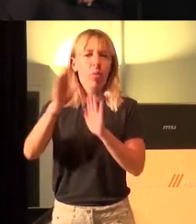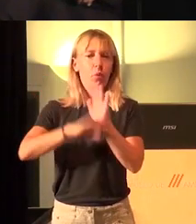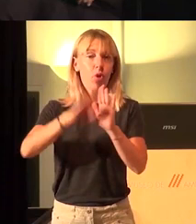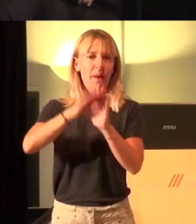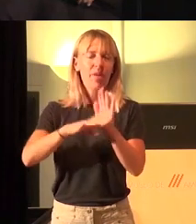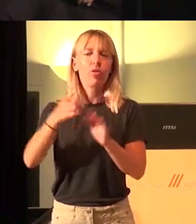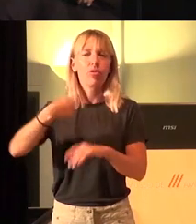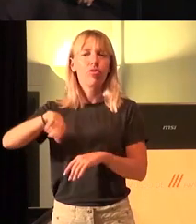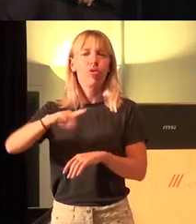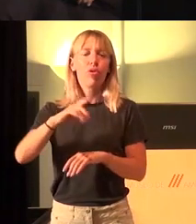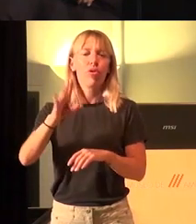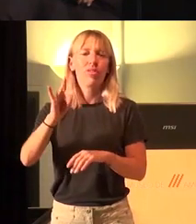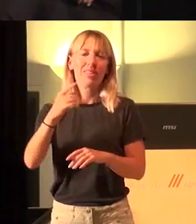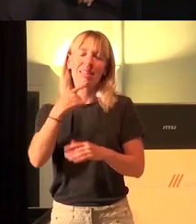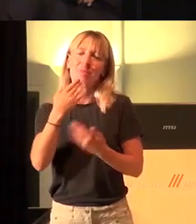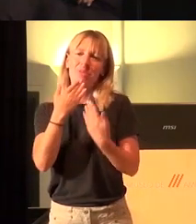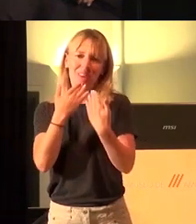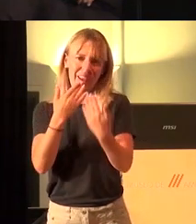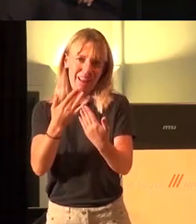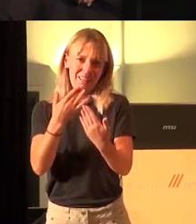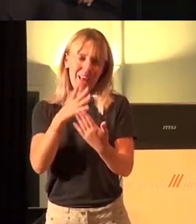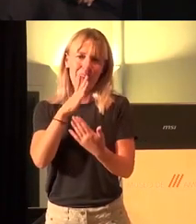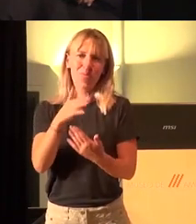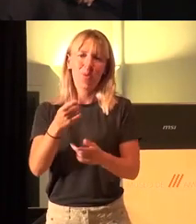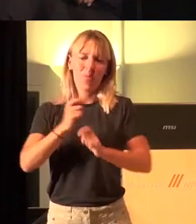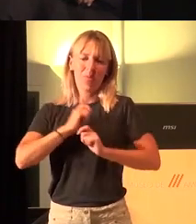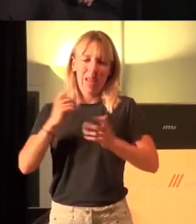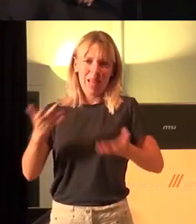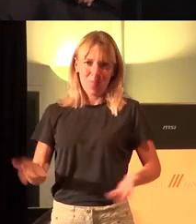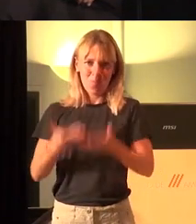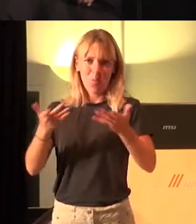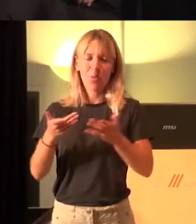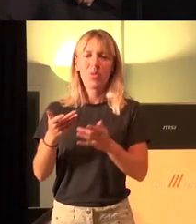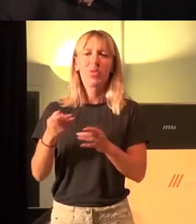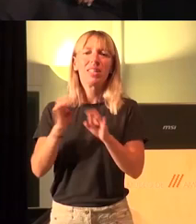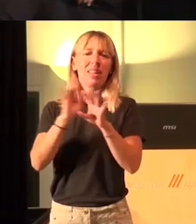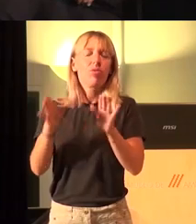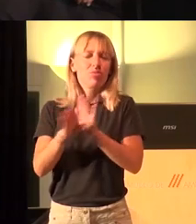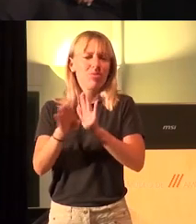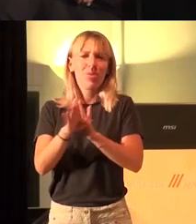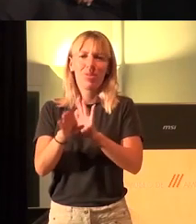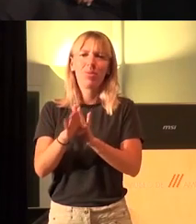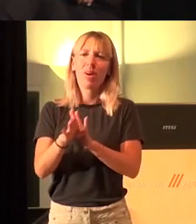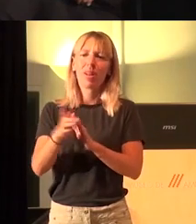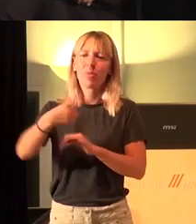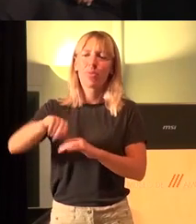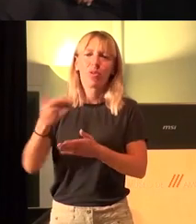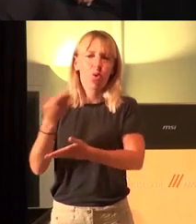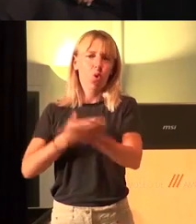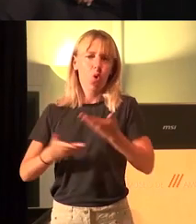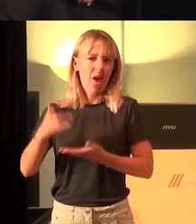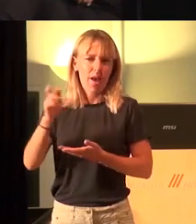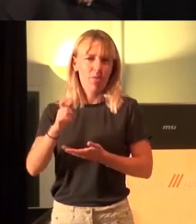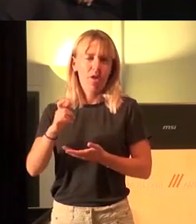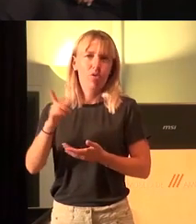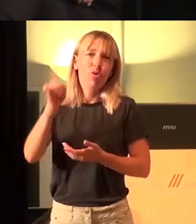que somos nosotros los que os damos las gracias por darnos ese impulso y desde luego seguiremos siendo vuestros colaboradores,